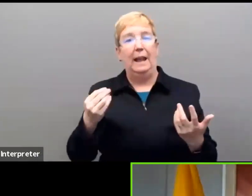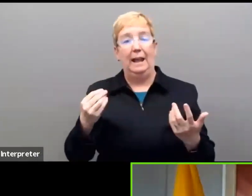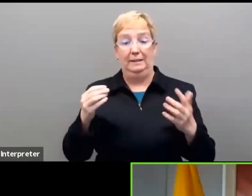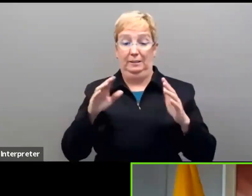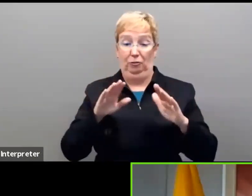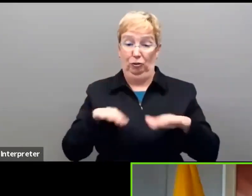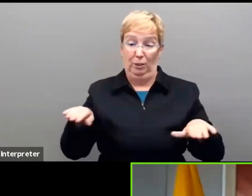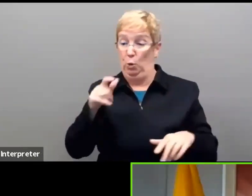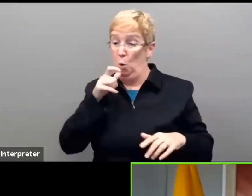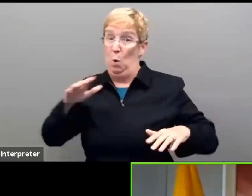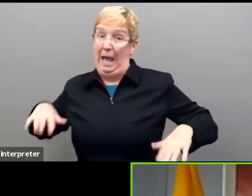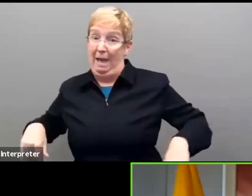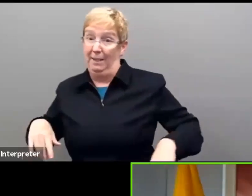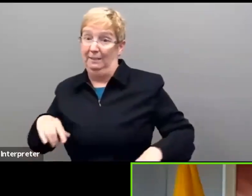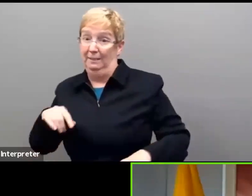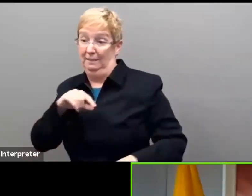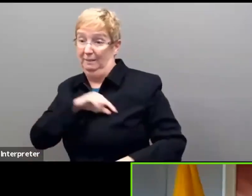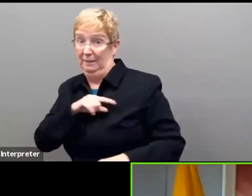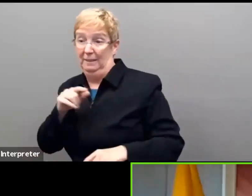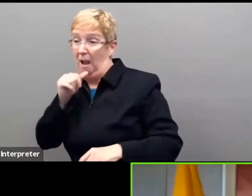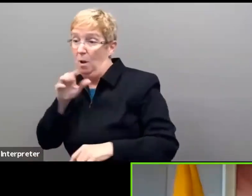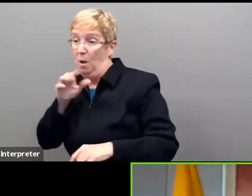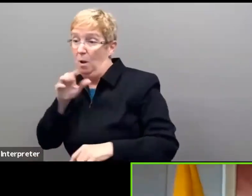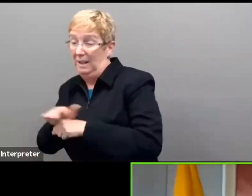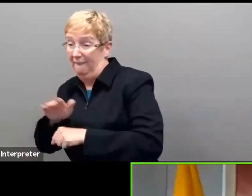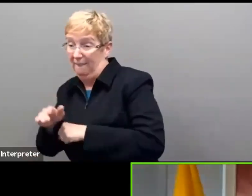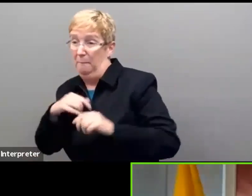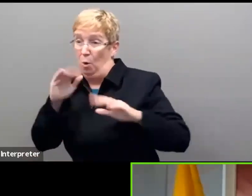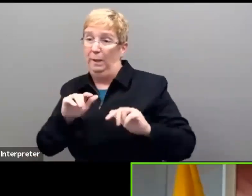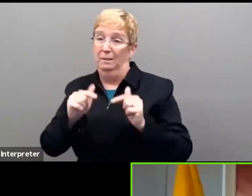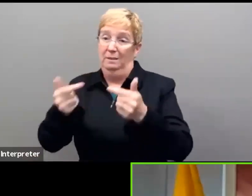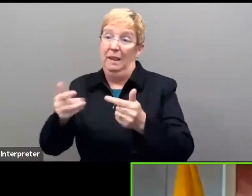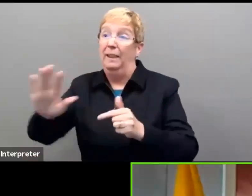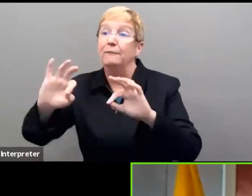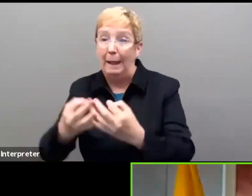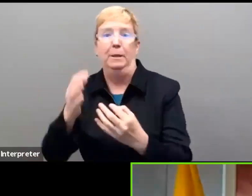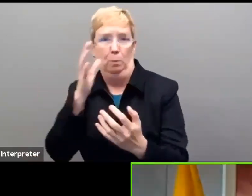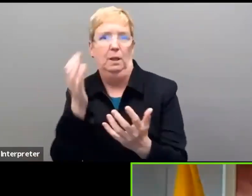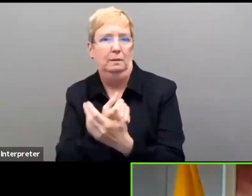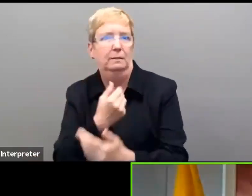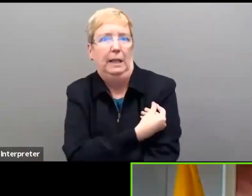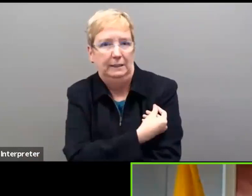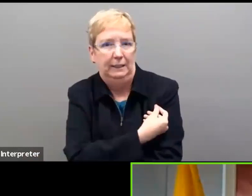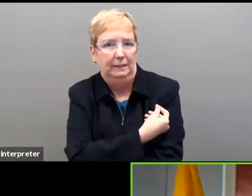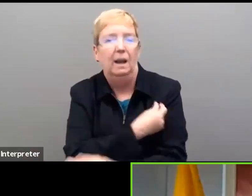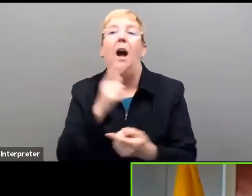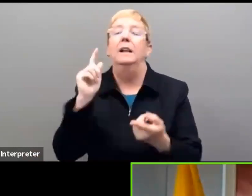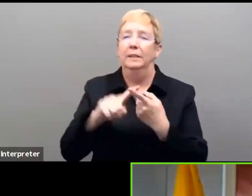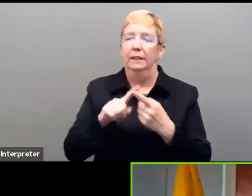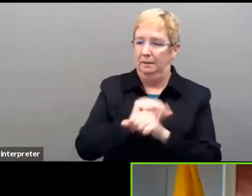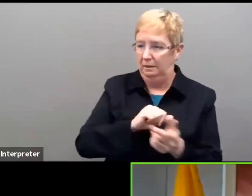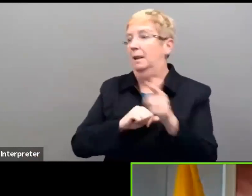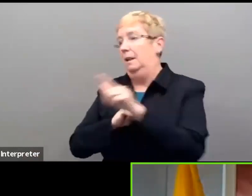bastantes padres y familias, particularmente los que tienen niños que estén dentro del grupo elegible, que están muy